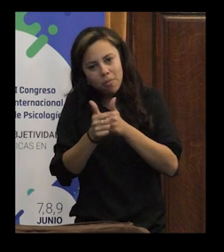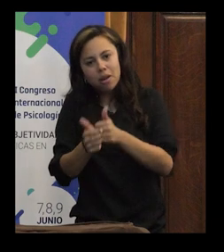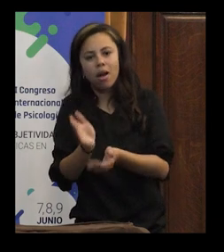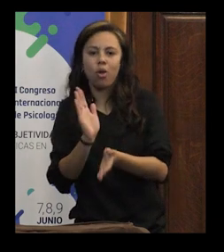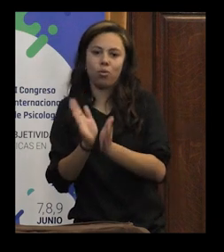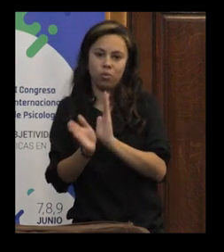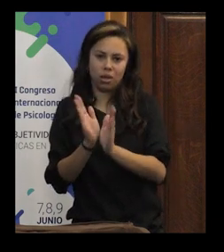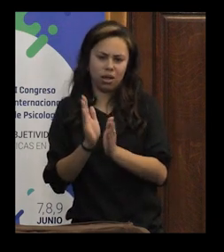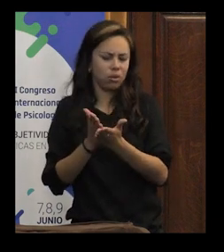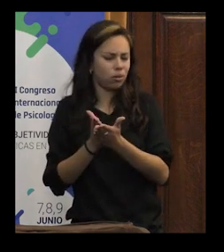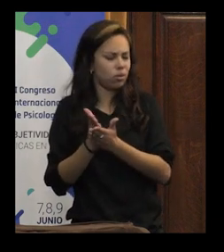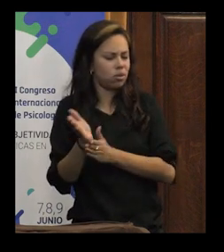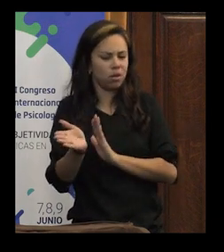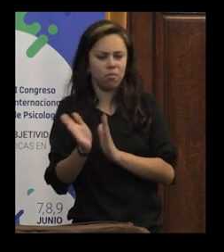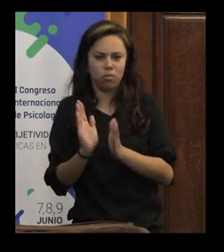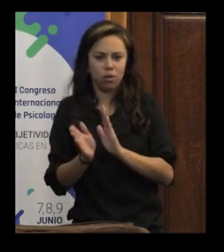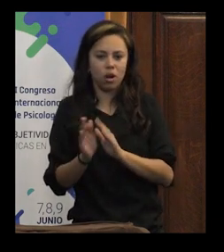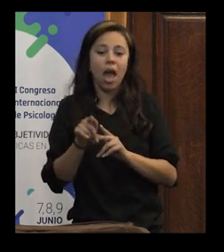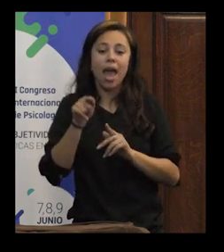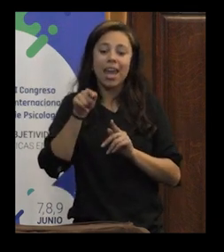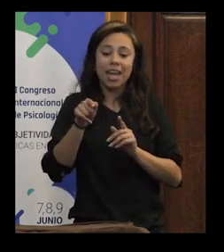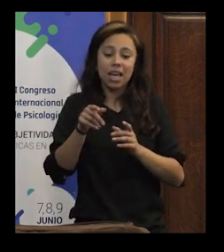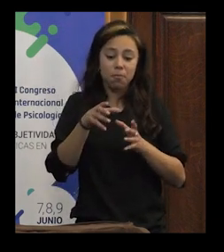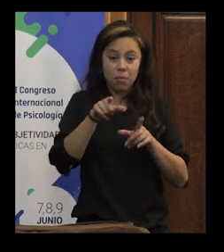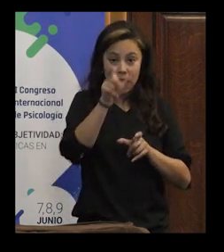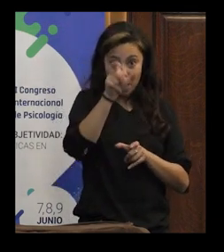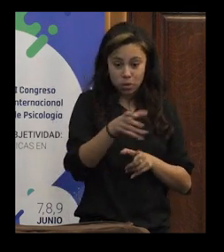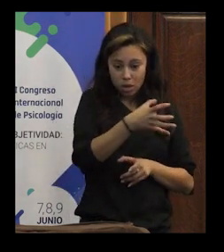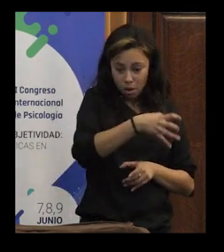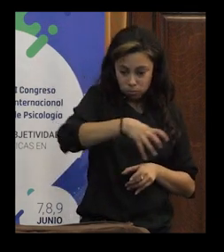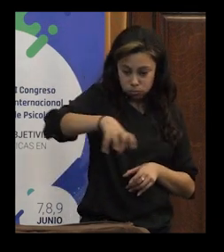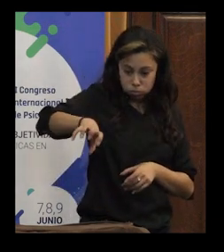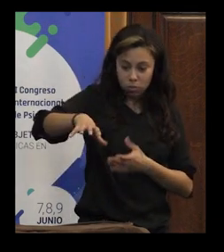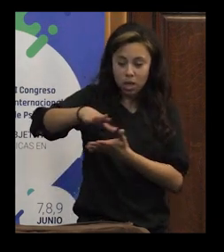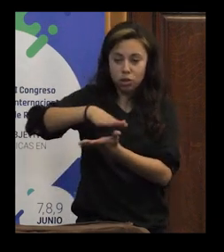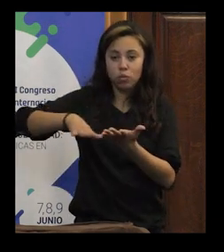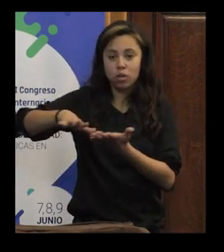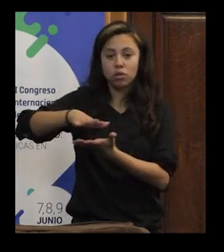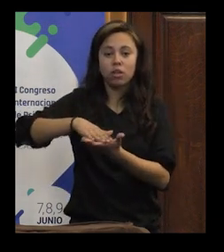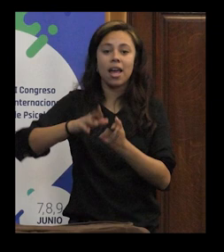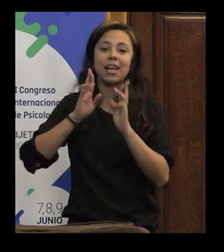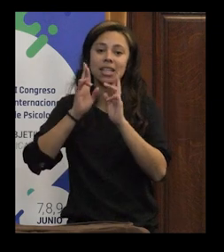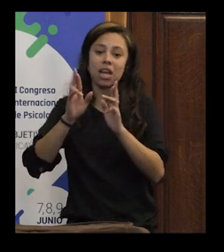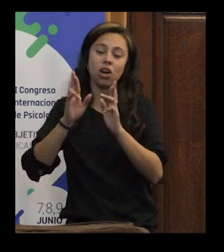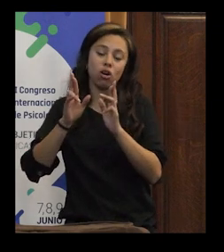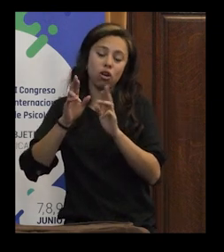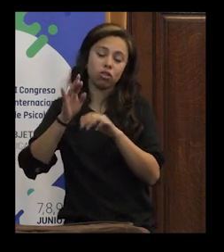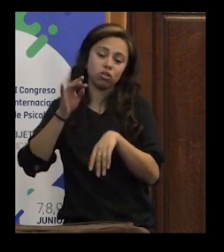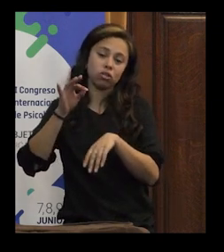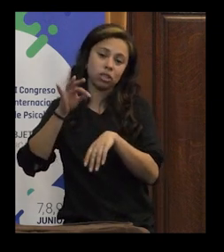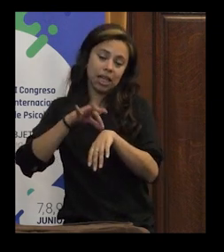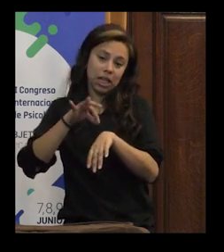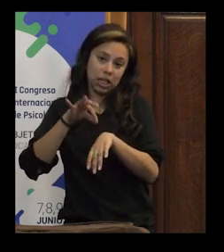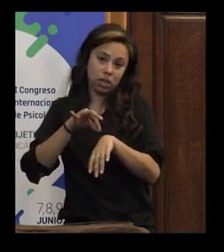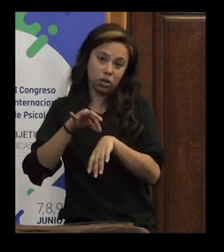Este es el espacio del riesgo clínico al que se refiere Lona